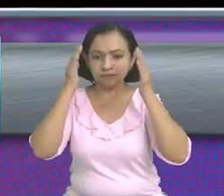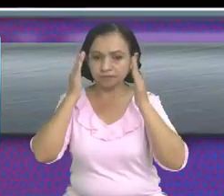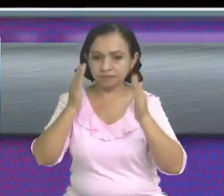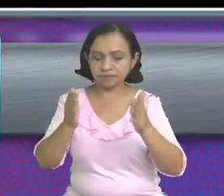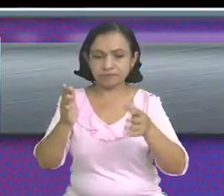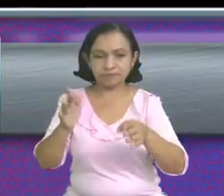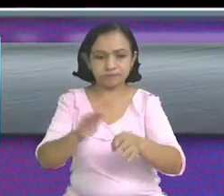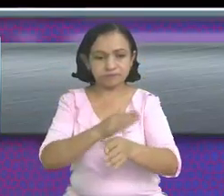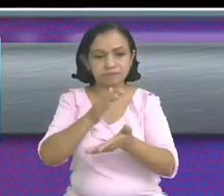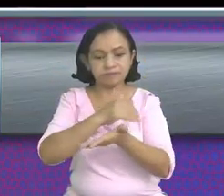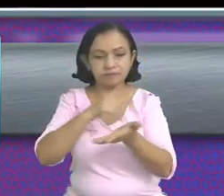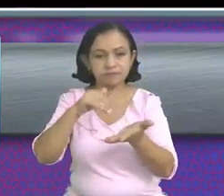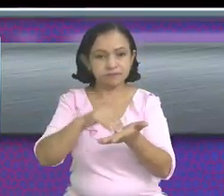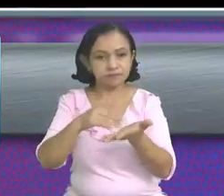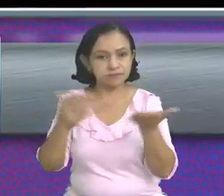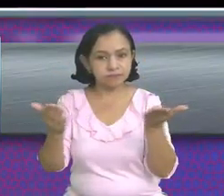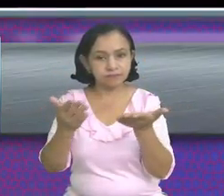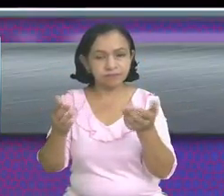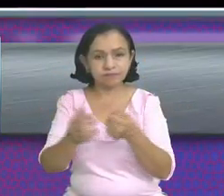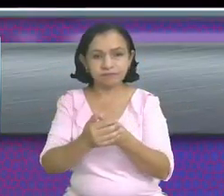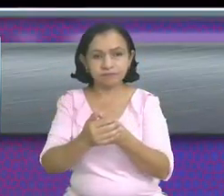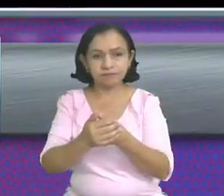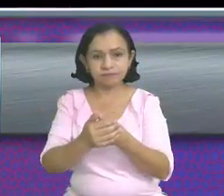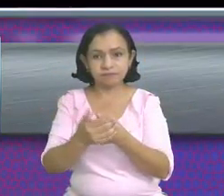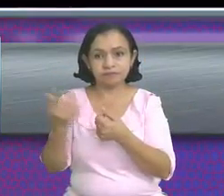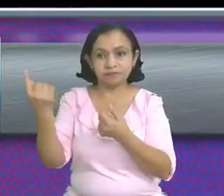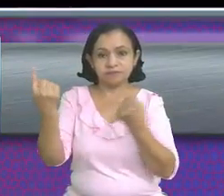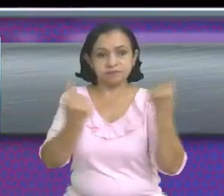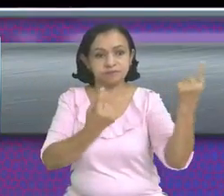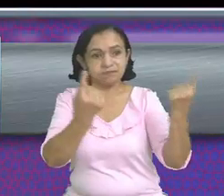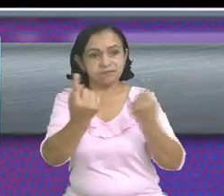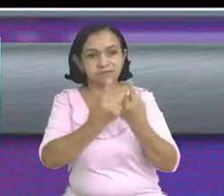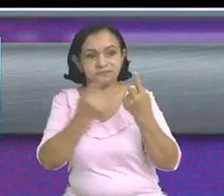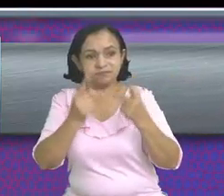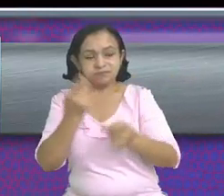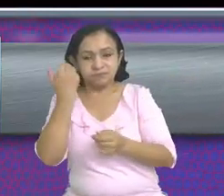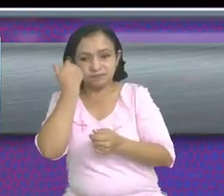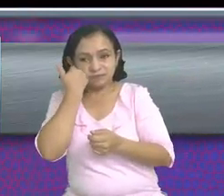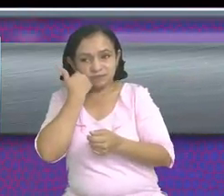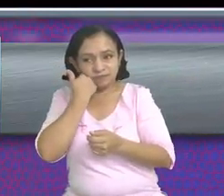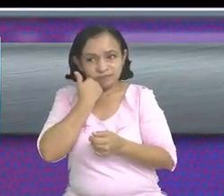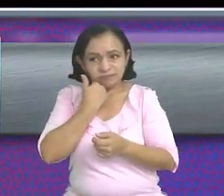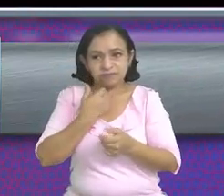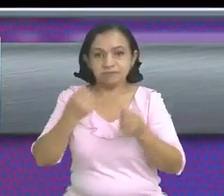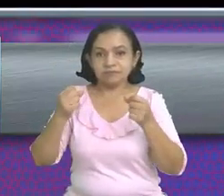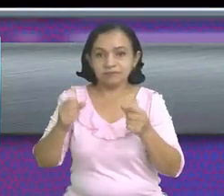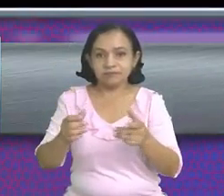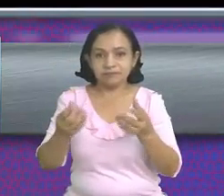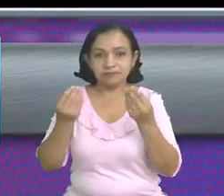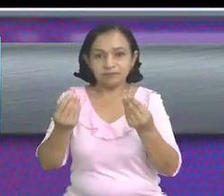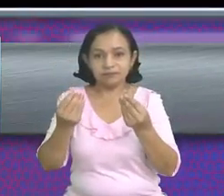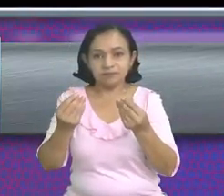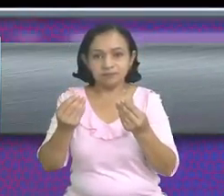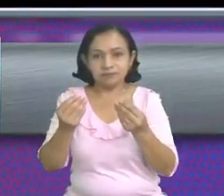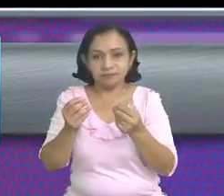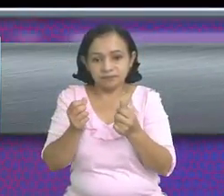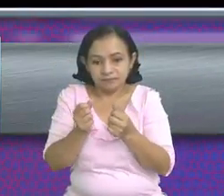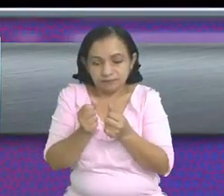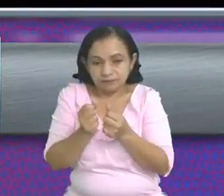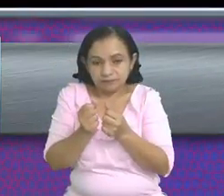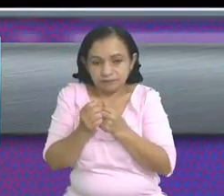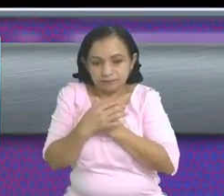siente un centro de atención, se siente incluso hasta acosada. Apenada. Incluso notas muchas muchachas que van caminando